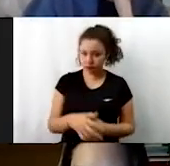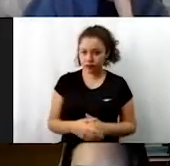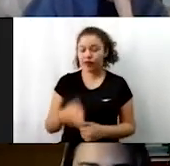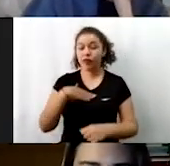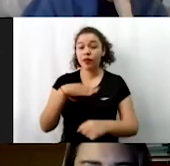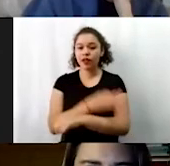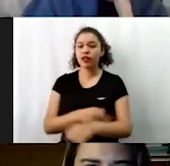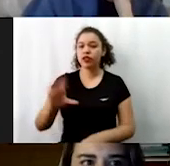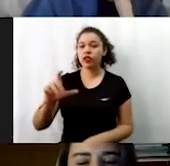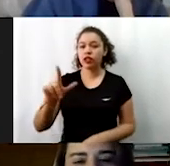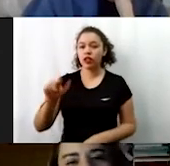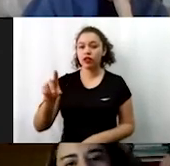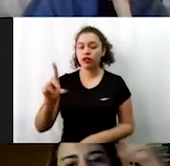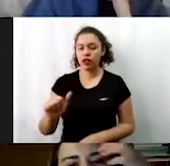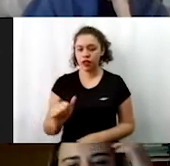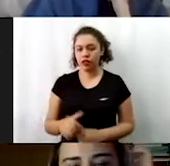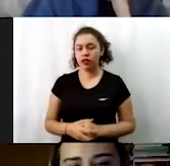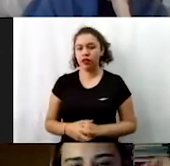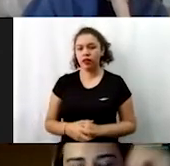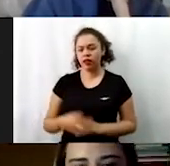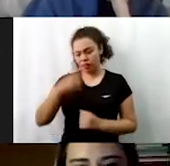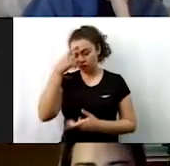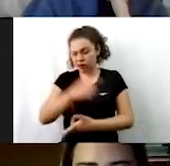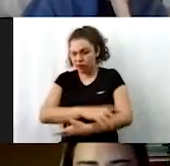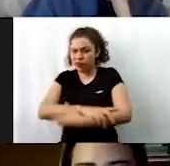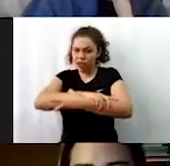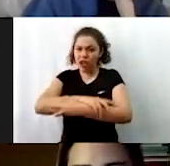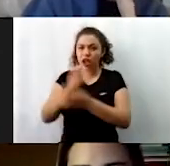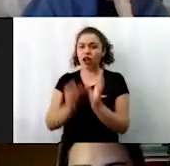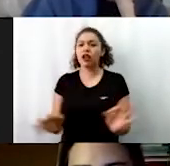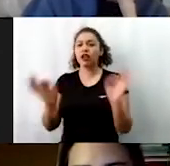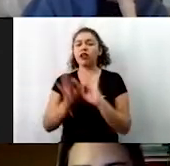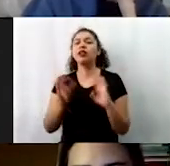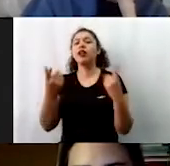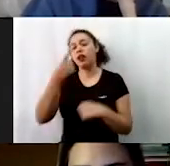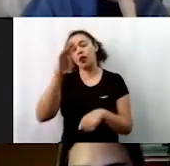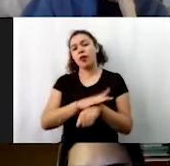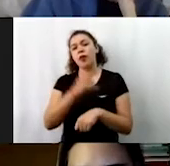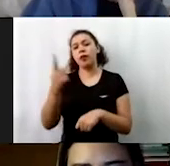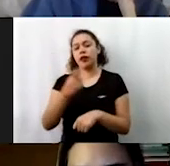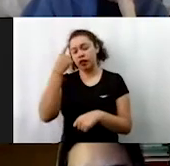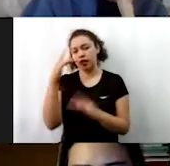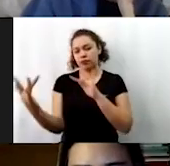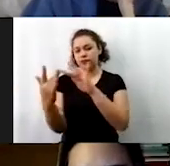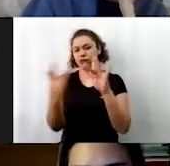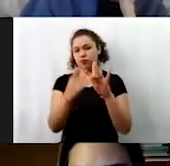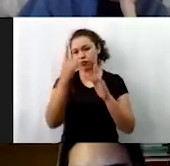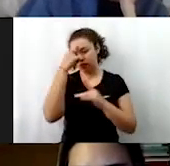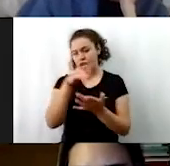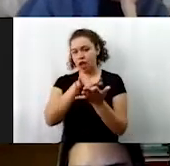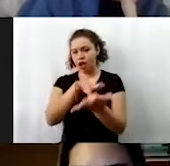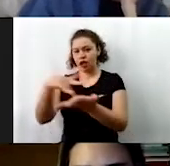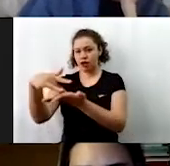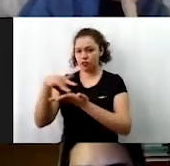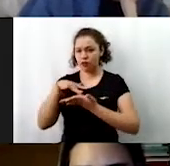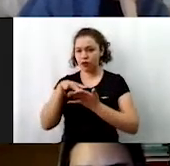Claudia. Bueno, creo que las alianzas son muy importantes porque forman una red de apoyo bueno, pues para nosotros